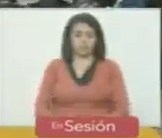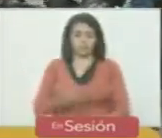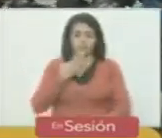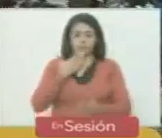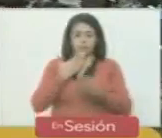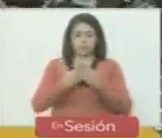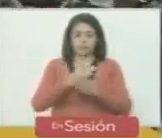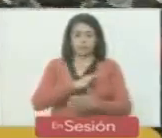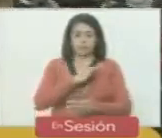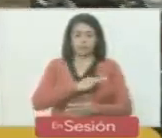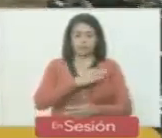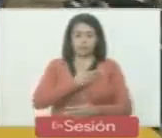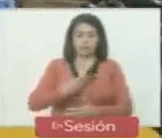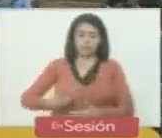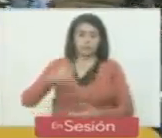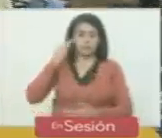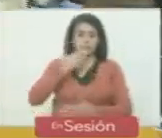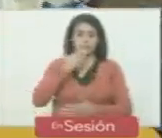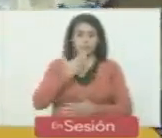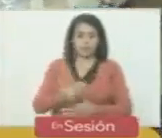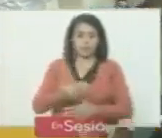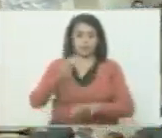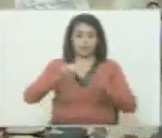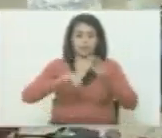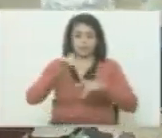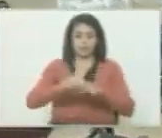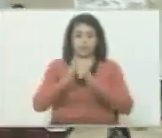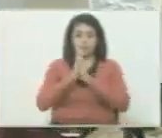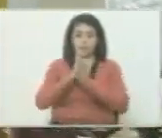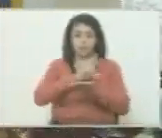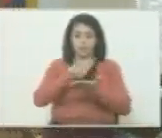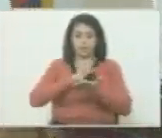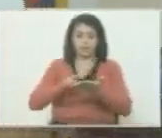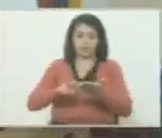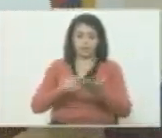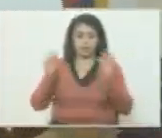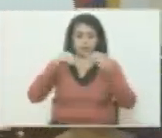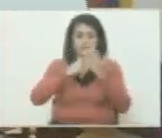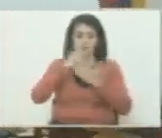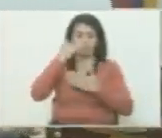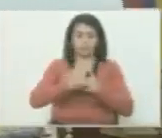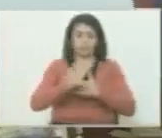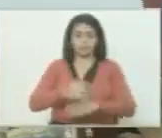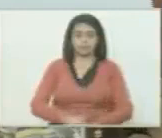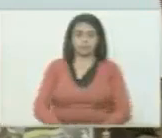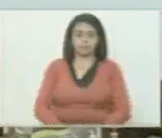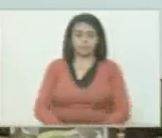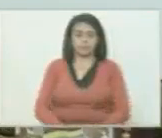Gracias, señora presidenta. Le pido a nuestra secretaria que por favor nos lea el proyecto de acuerdo.